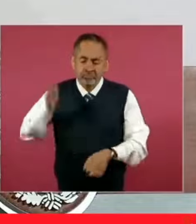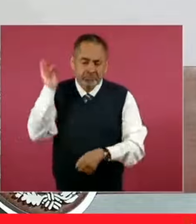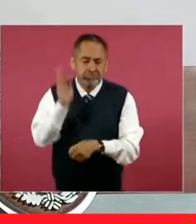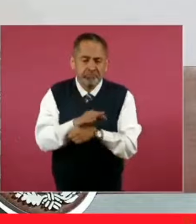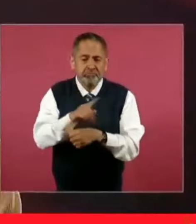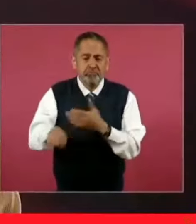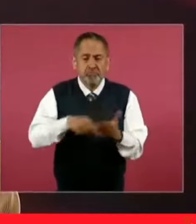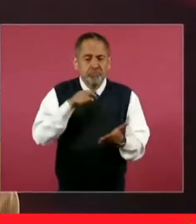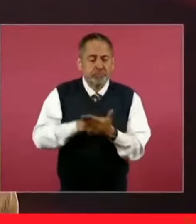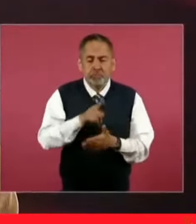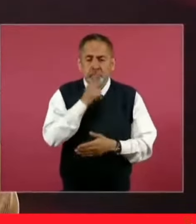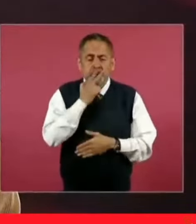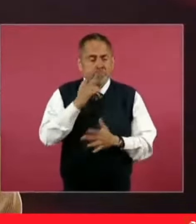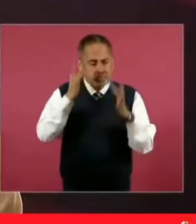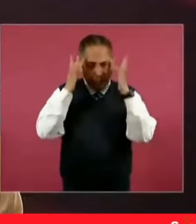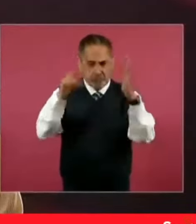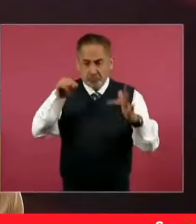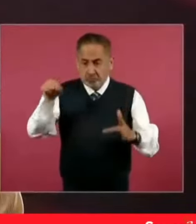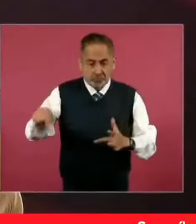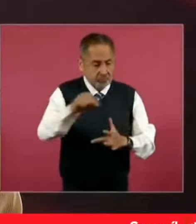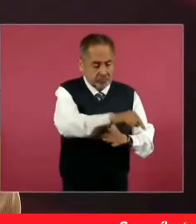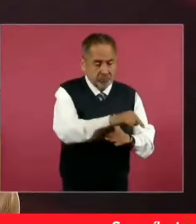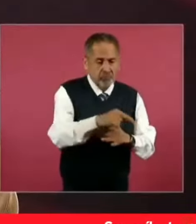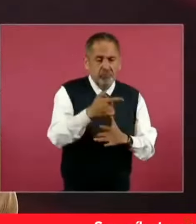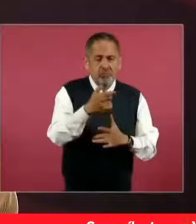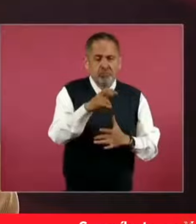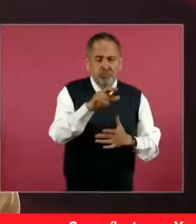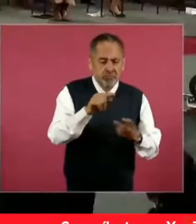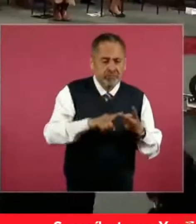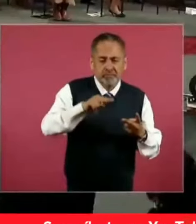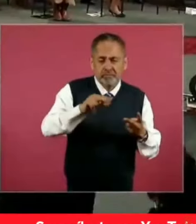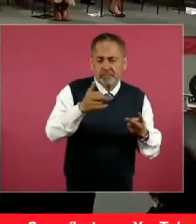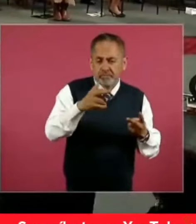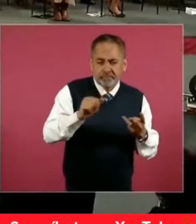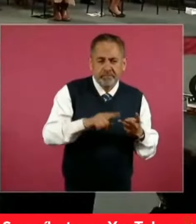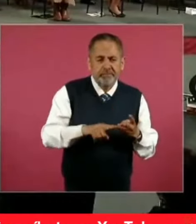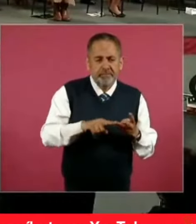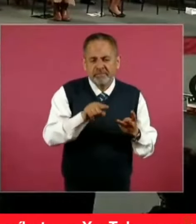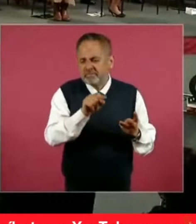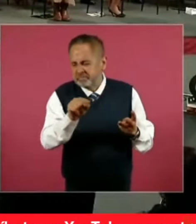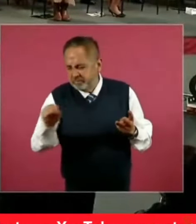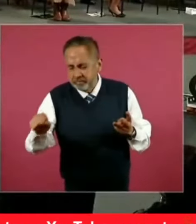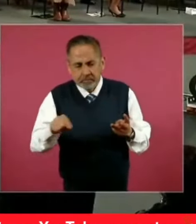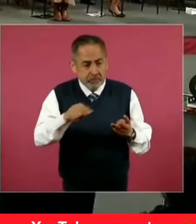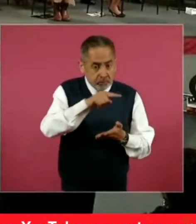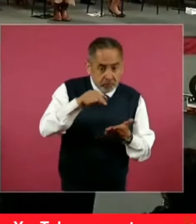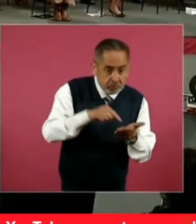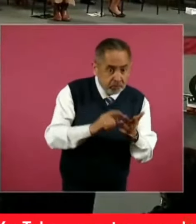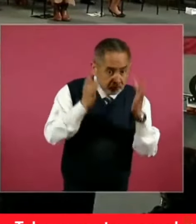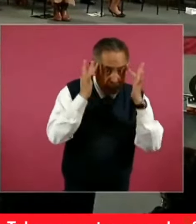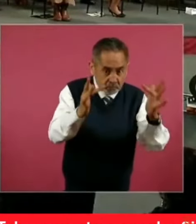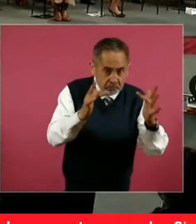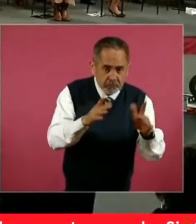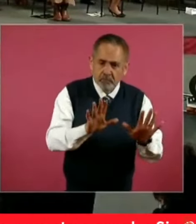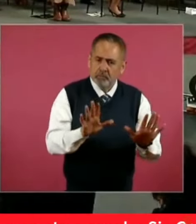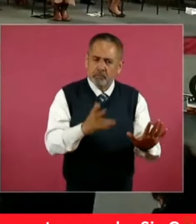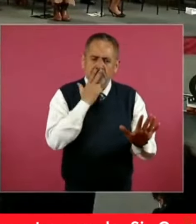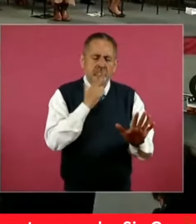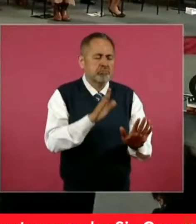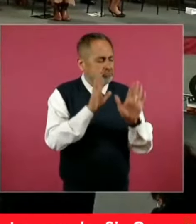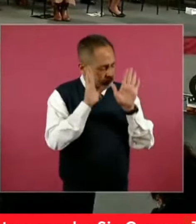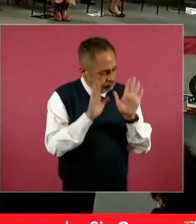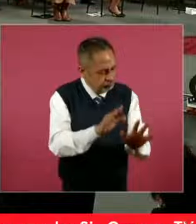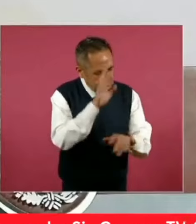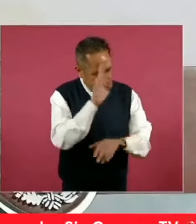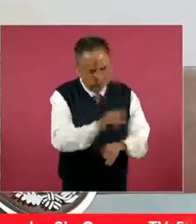principales lugares sagrados de los pueblos Huirrárica, Nayeri, Odam, Huaudam y Mexican. Celebramos que con